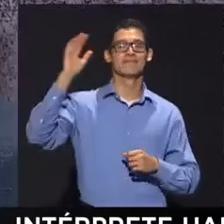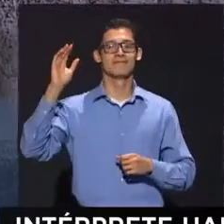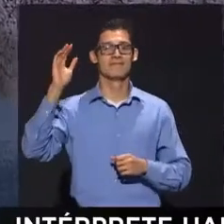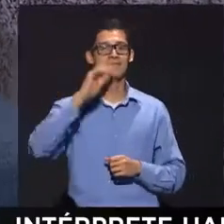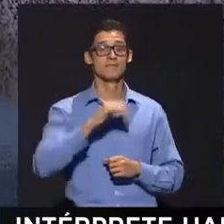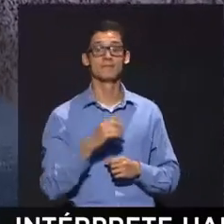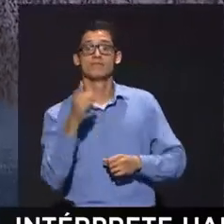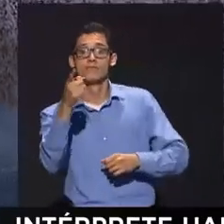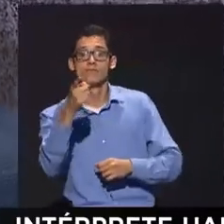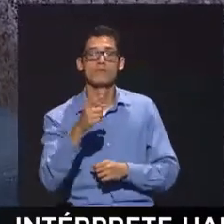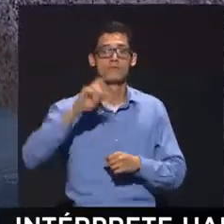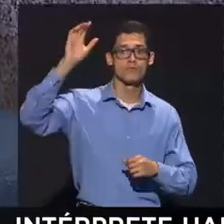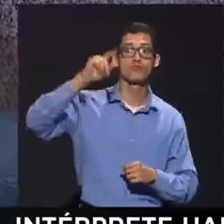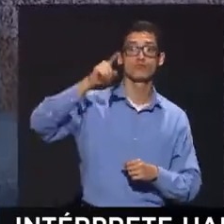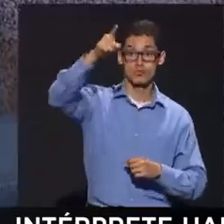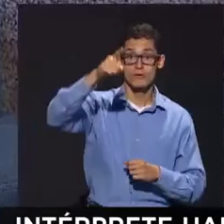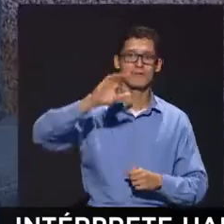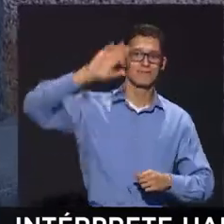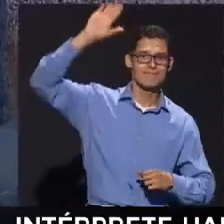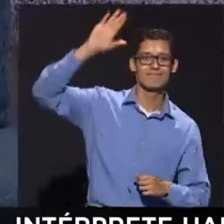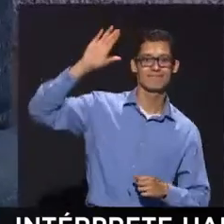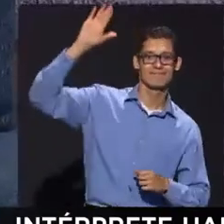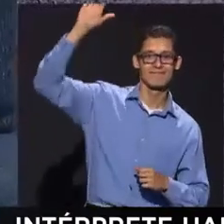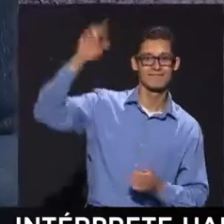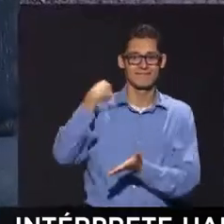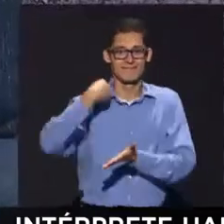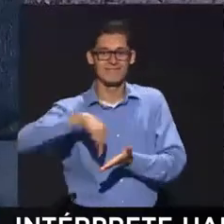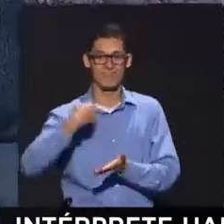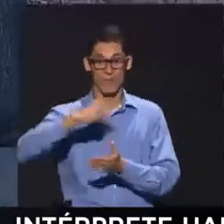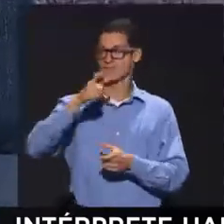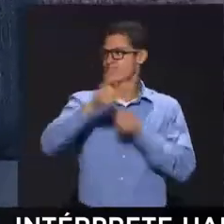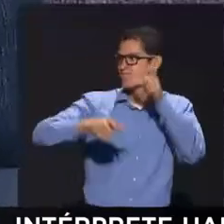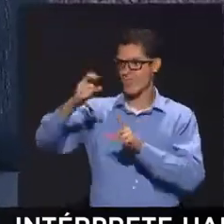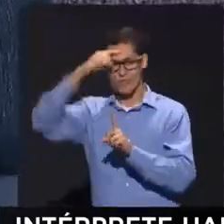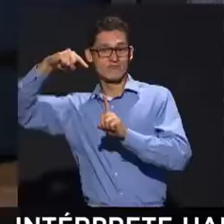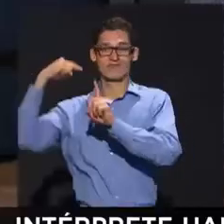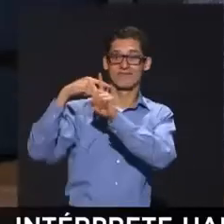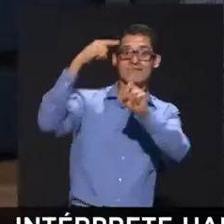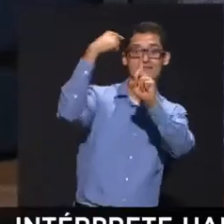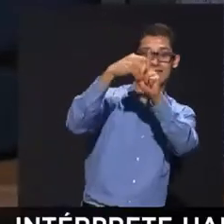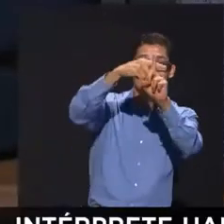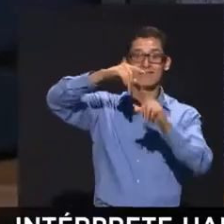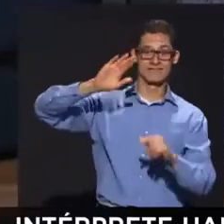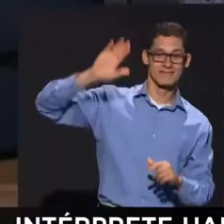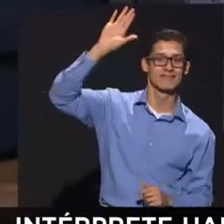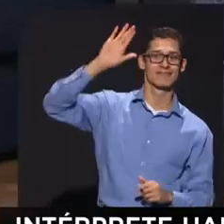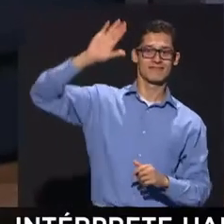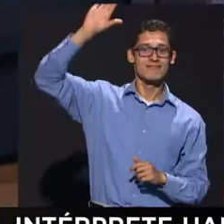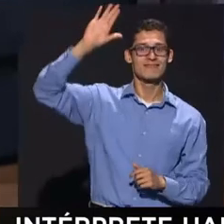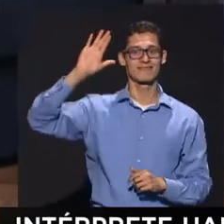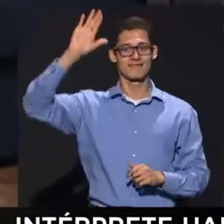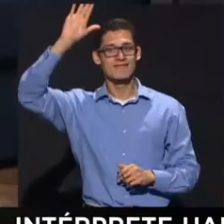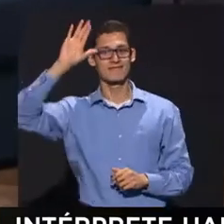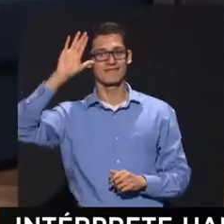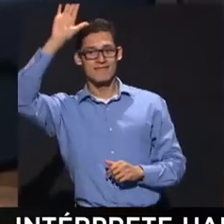Y el que quiera salud con la mano para arriba, nosotros bailamos con gente positiva. Alza la mano, alza la mano, alza